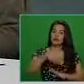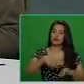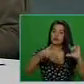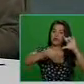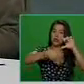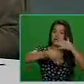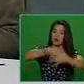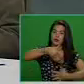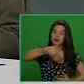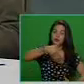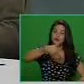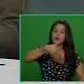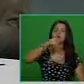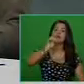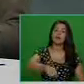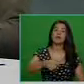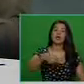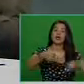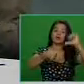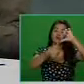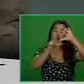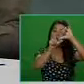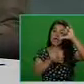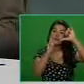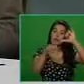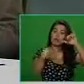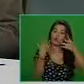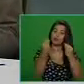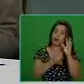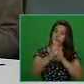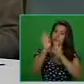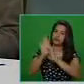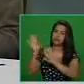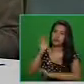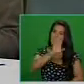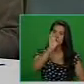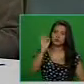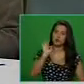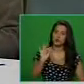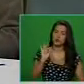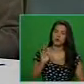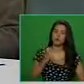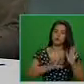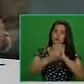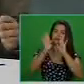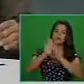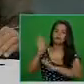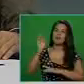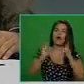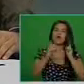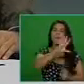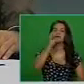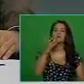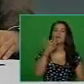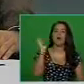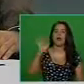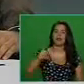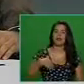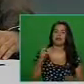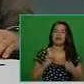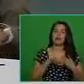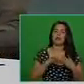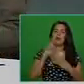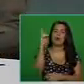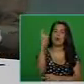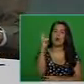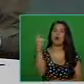continente americano, pero también en el Caribe, los avances que han tenido los países de la región, en este caso países hermanos como Argentina, Brasil,